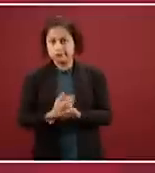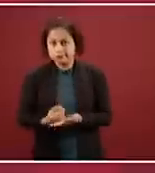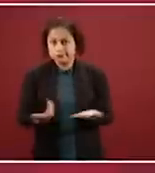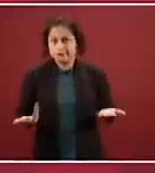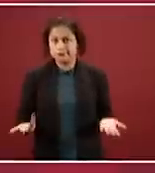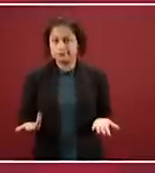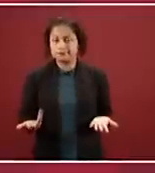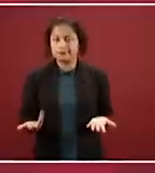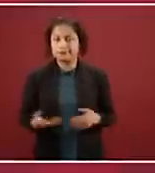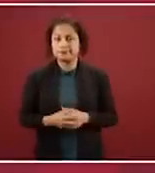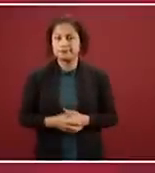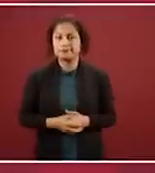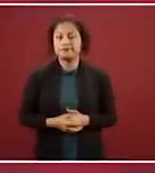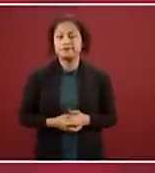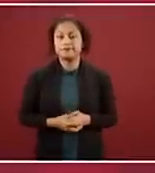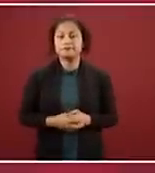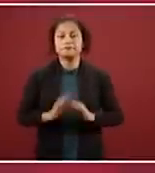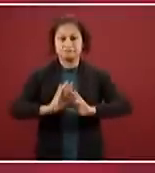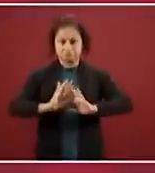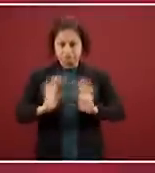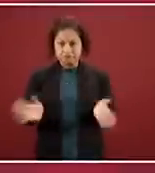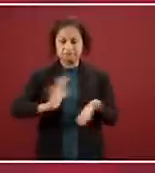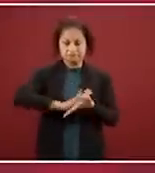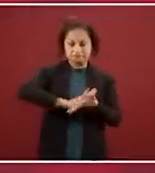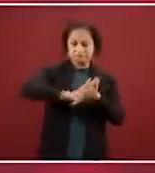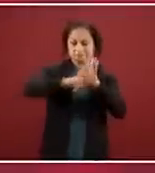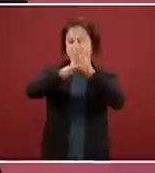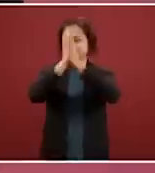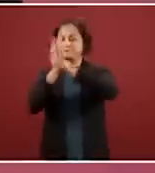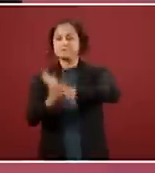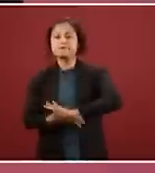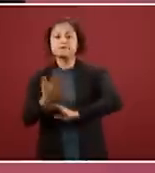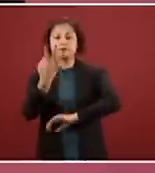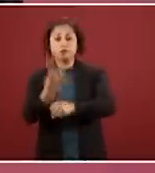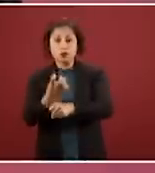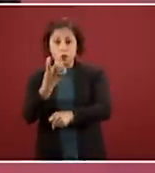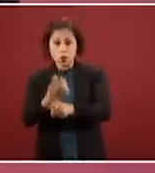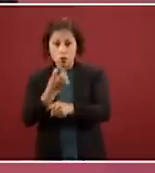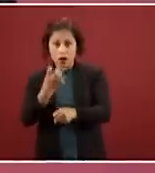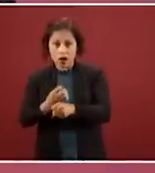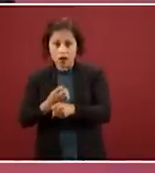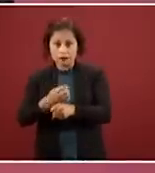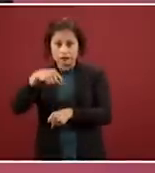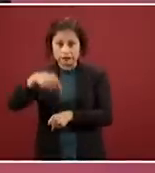de esa forma. Y se está llevando a cabo la cuarta transformación de la vida pública del país.